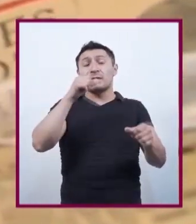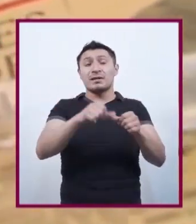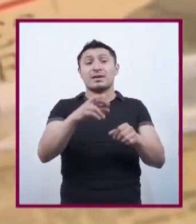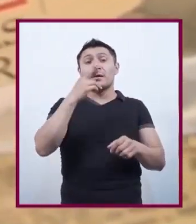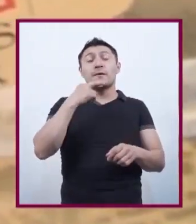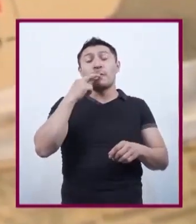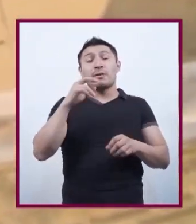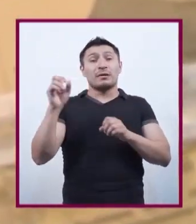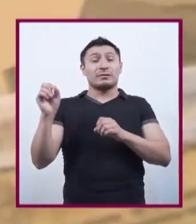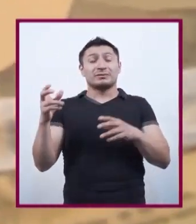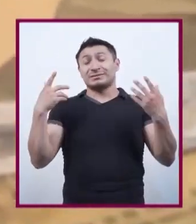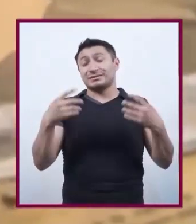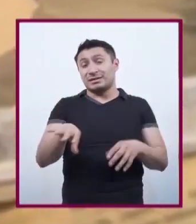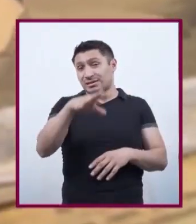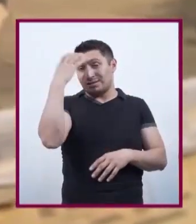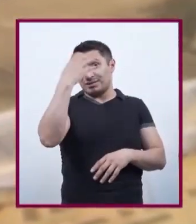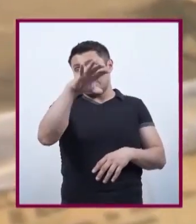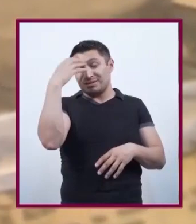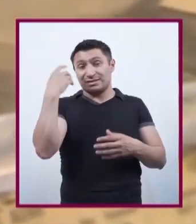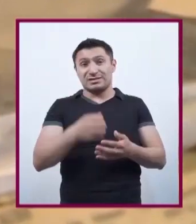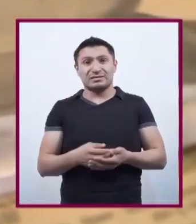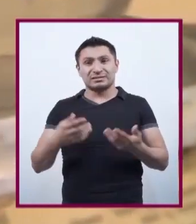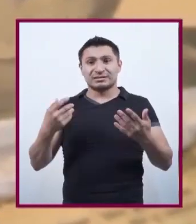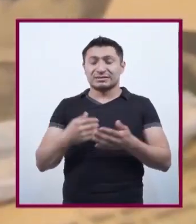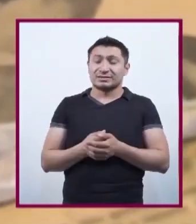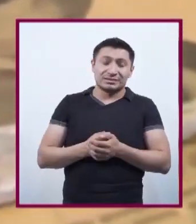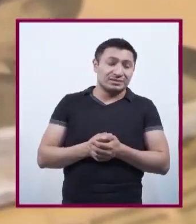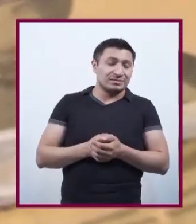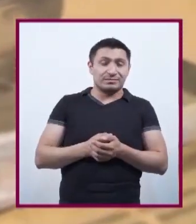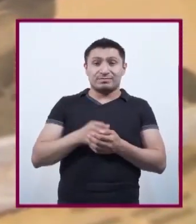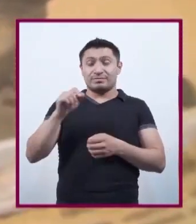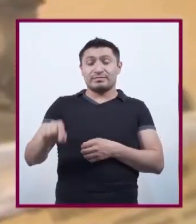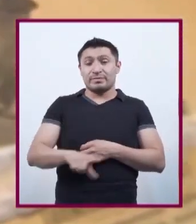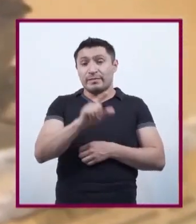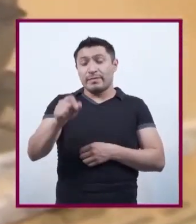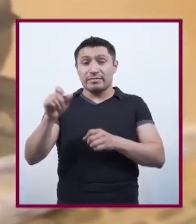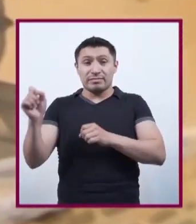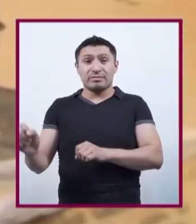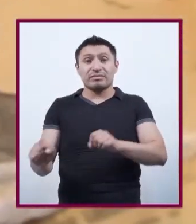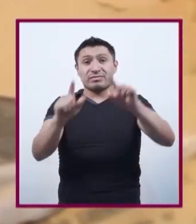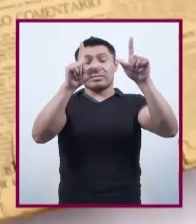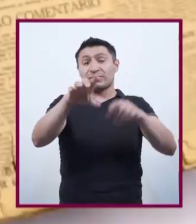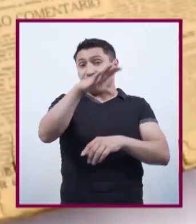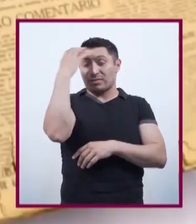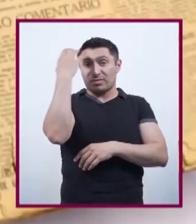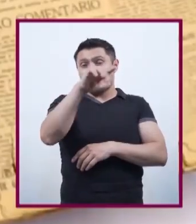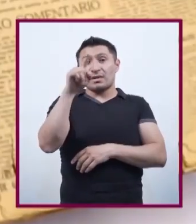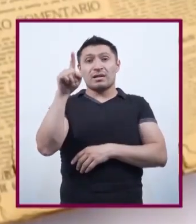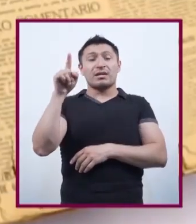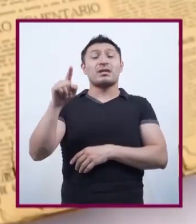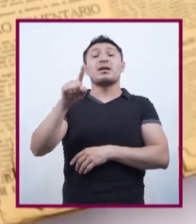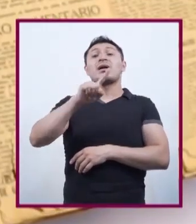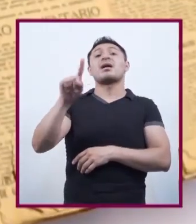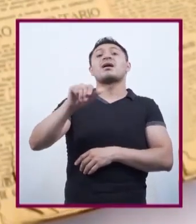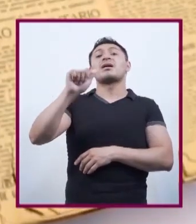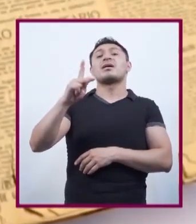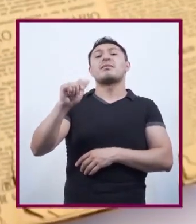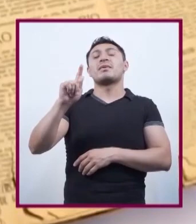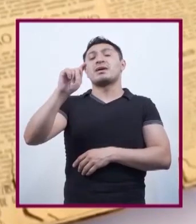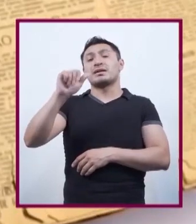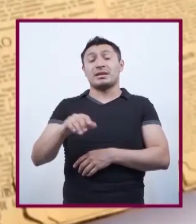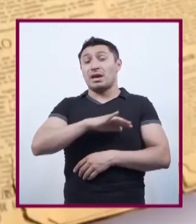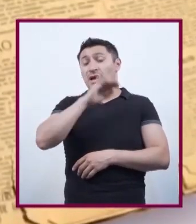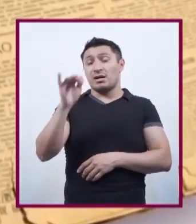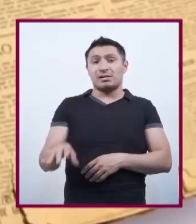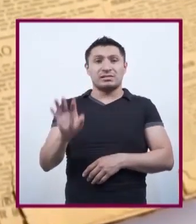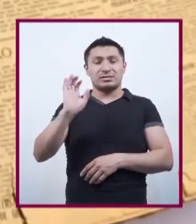esta noticia en letras rojas como la publicó el Universal, con las fotografías y más adelante se publica incluso la foto